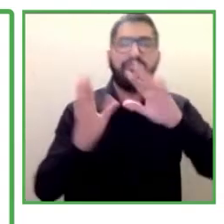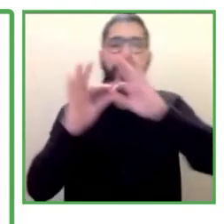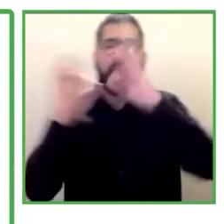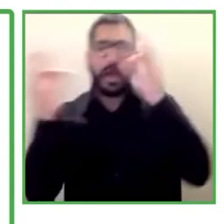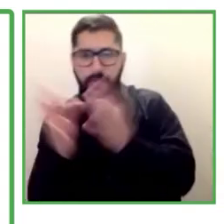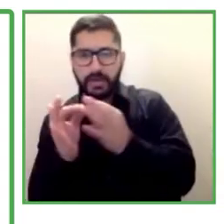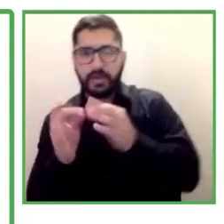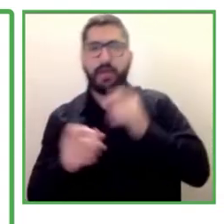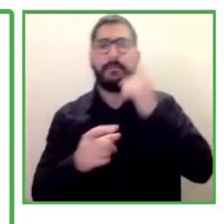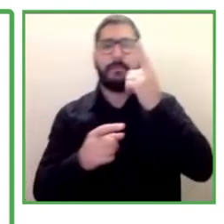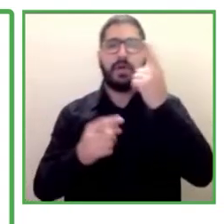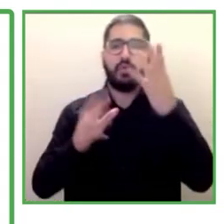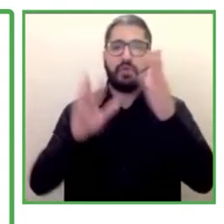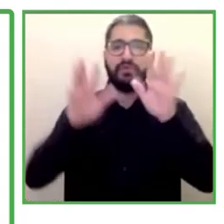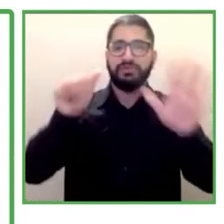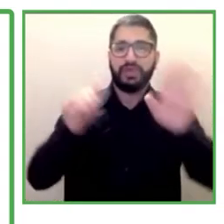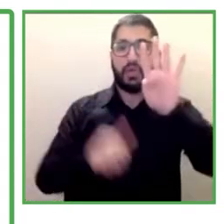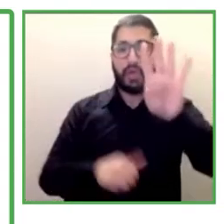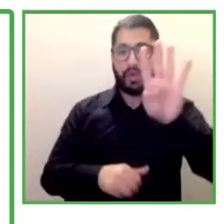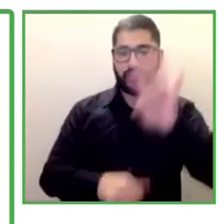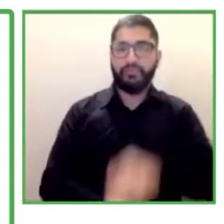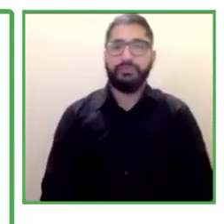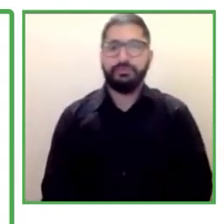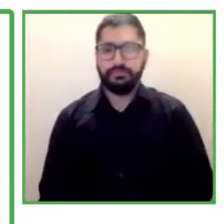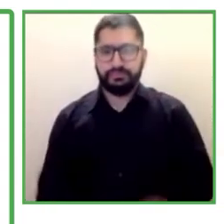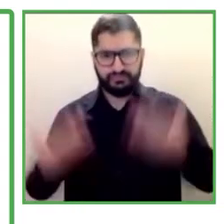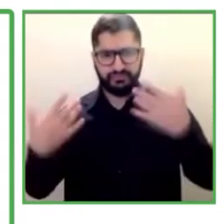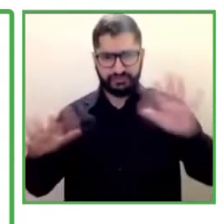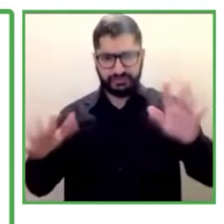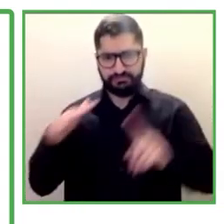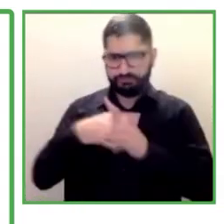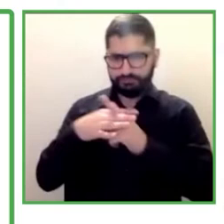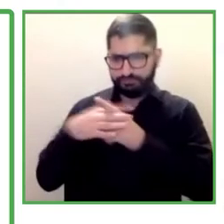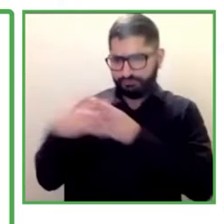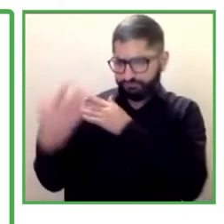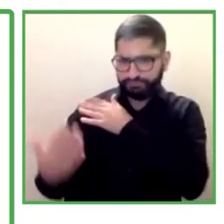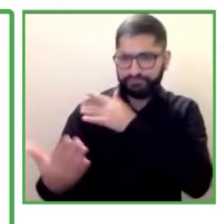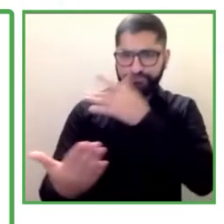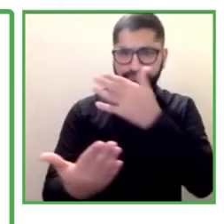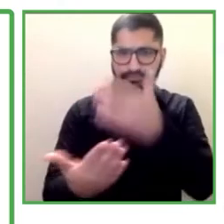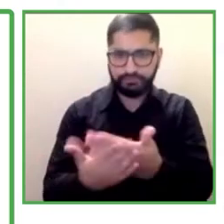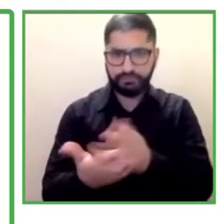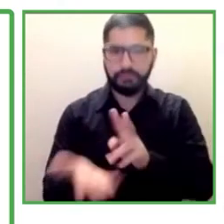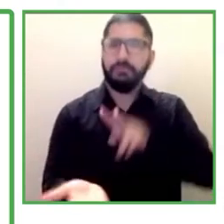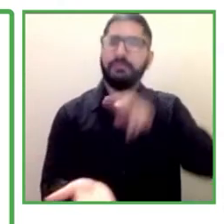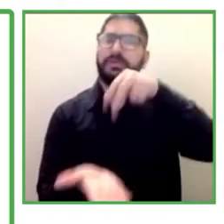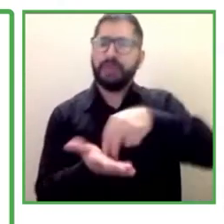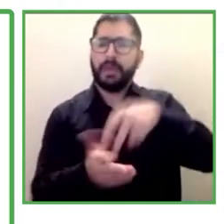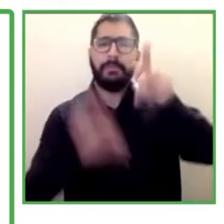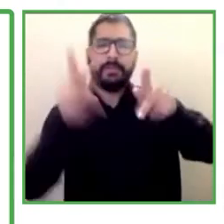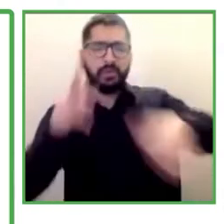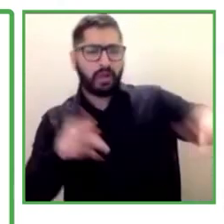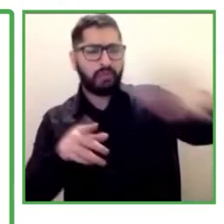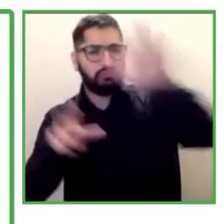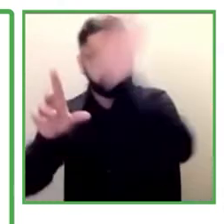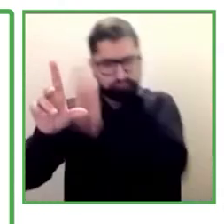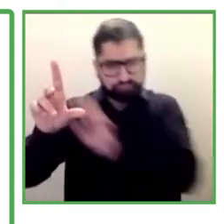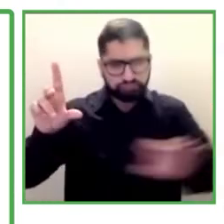1964 contamos con presencia en todas las regiones, en todas las comunidades y provincias